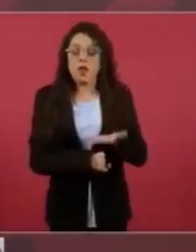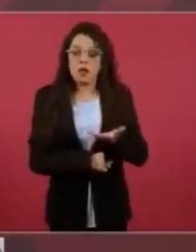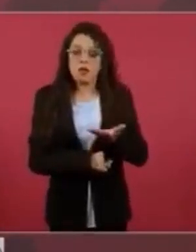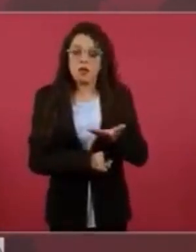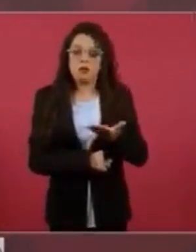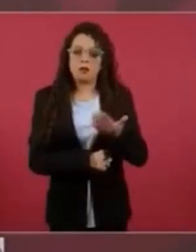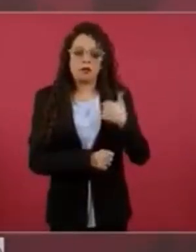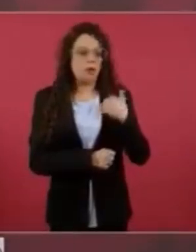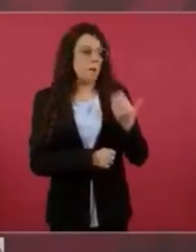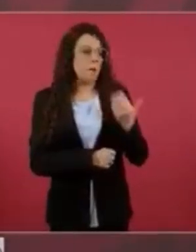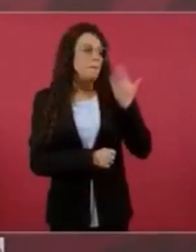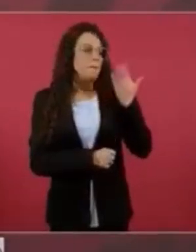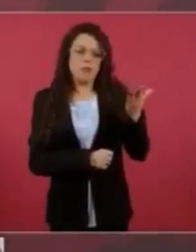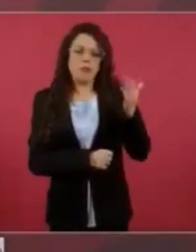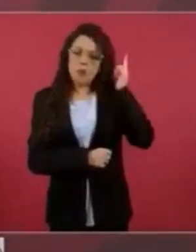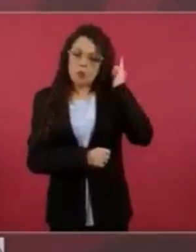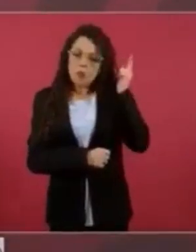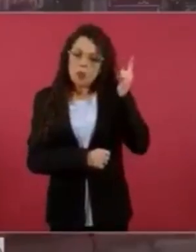integraran más